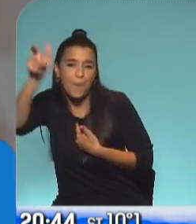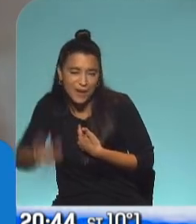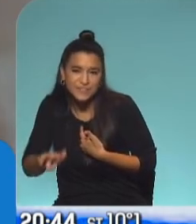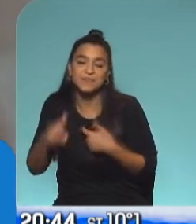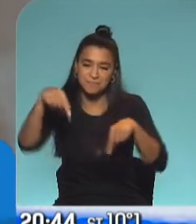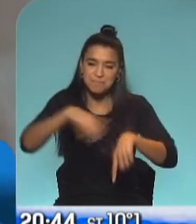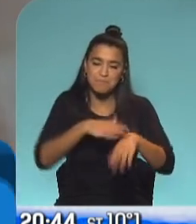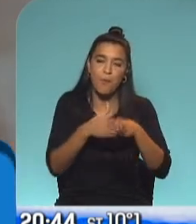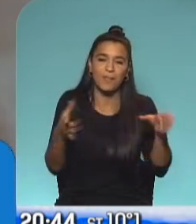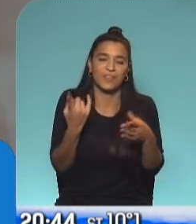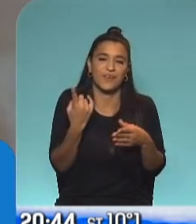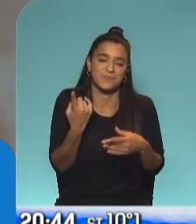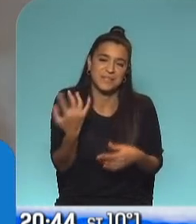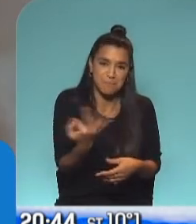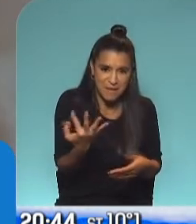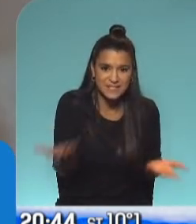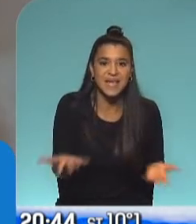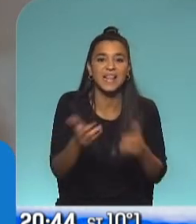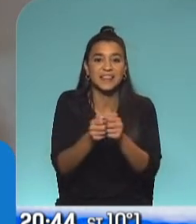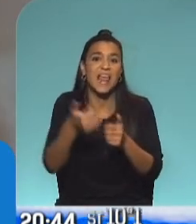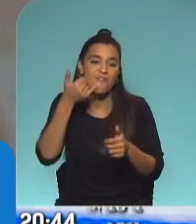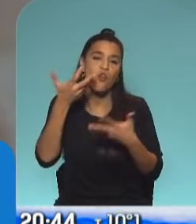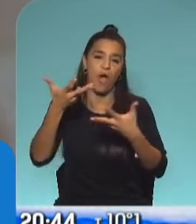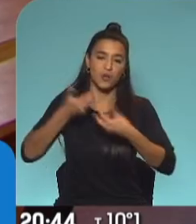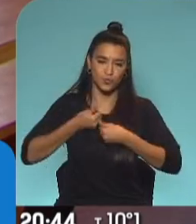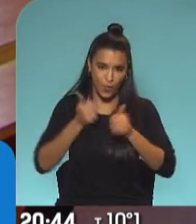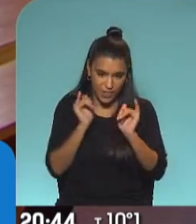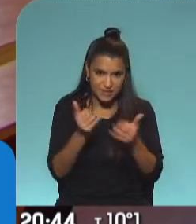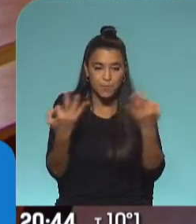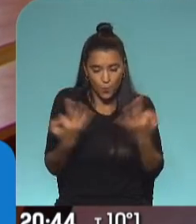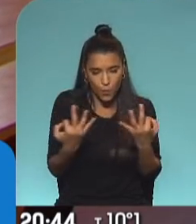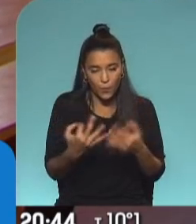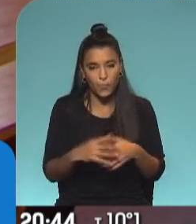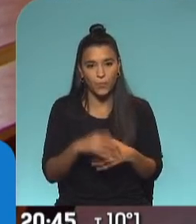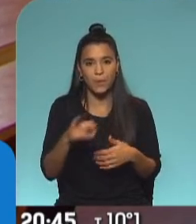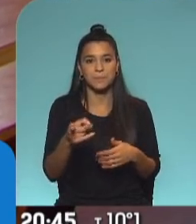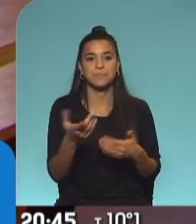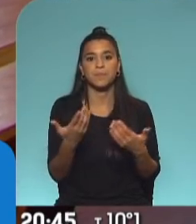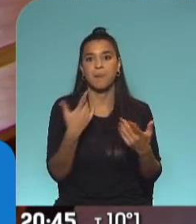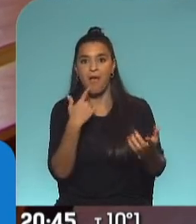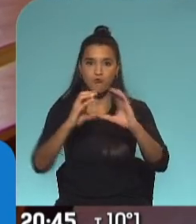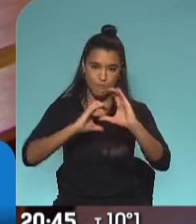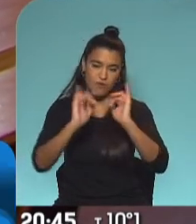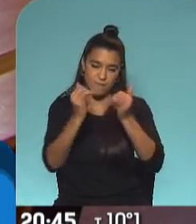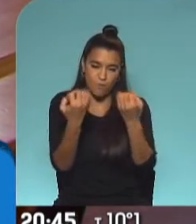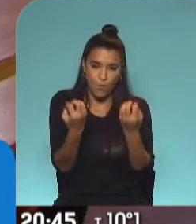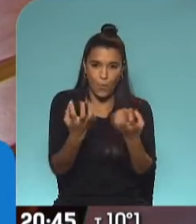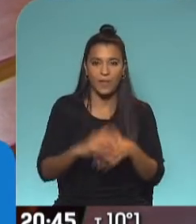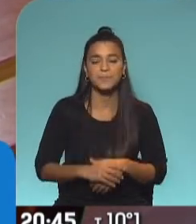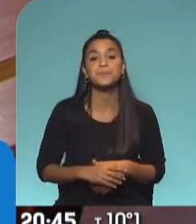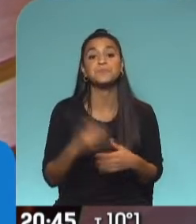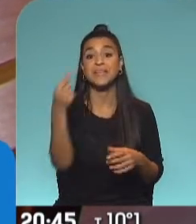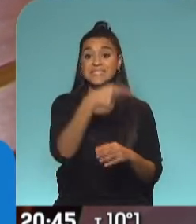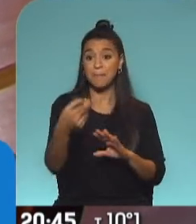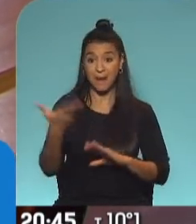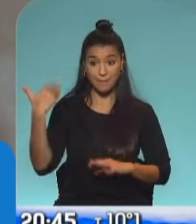un momento particular y bueno, y el teléfono siempre ayuda, así que buenísimo que lo usemos para esto. Bueno, la